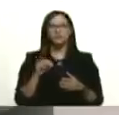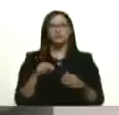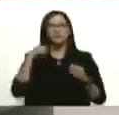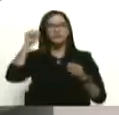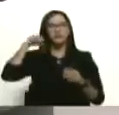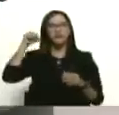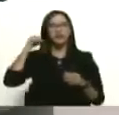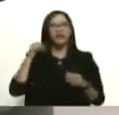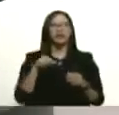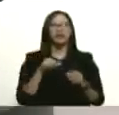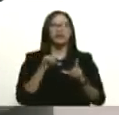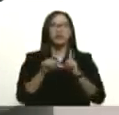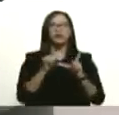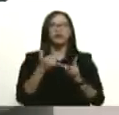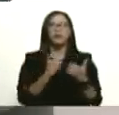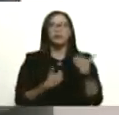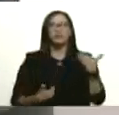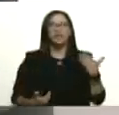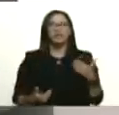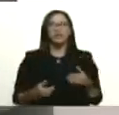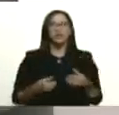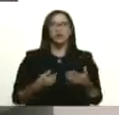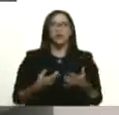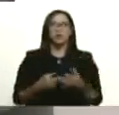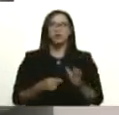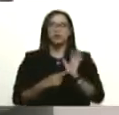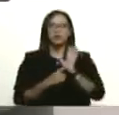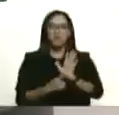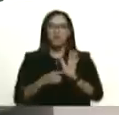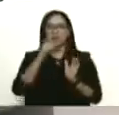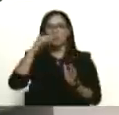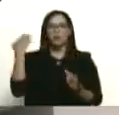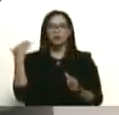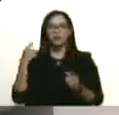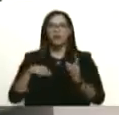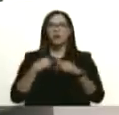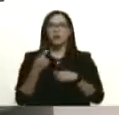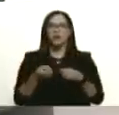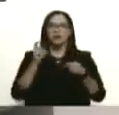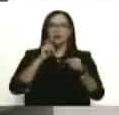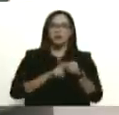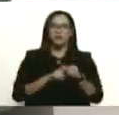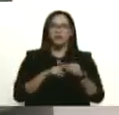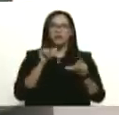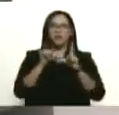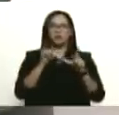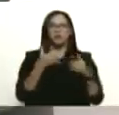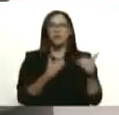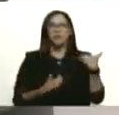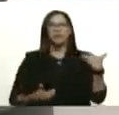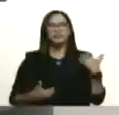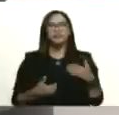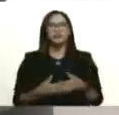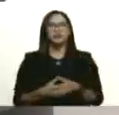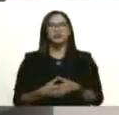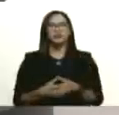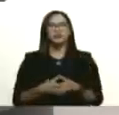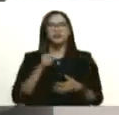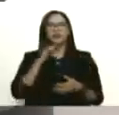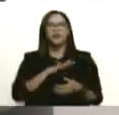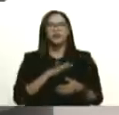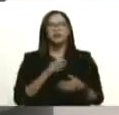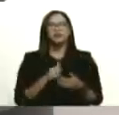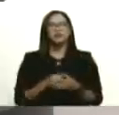el YouTube del presidente, cuando se estrenó el año pasado. Ok. Luego se subió en el YouTube del presidente. Está